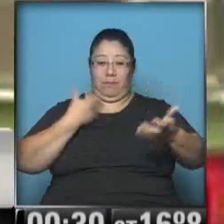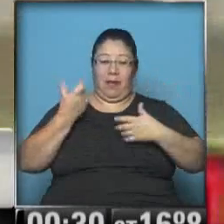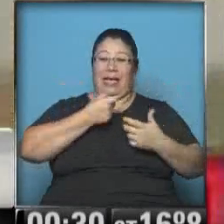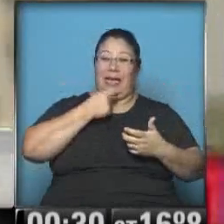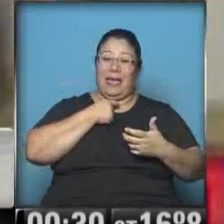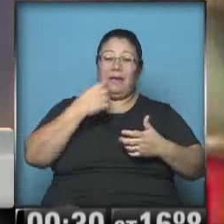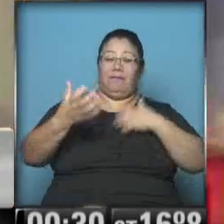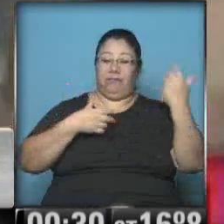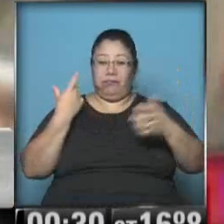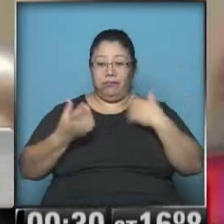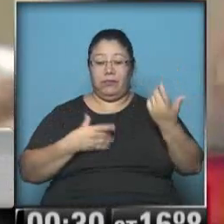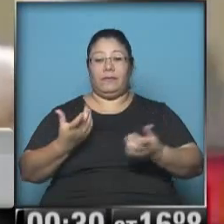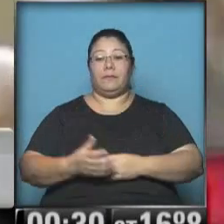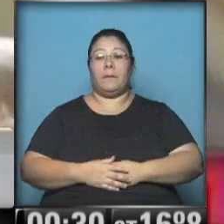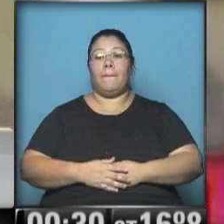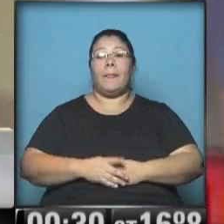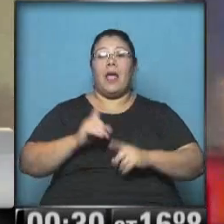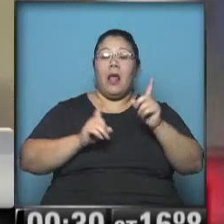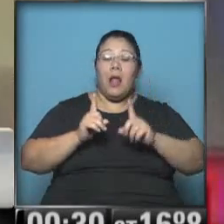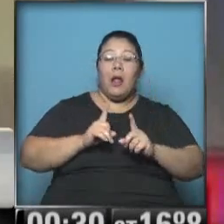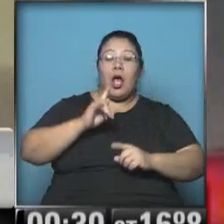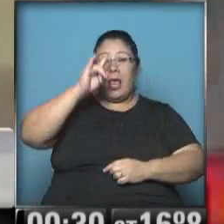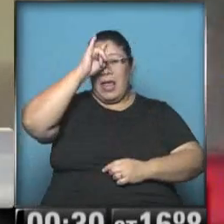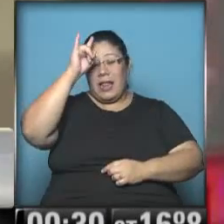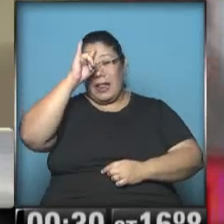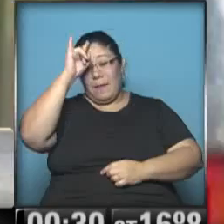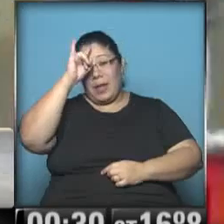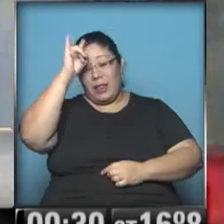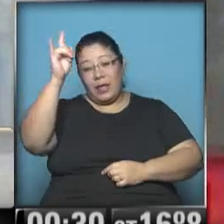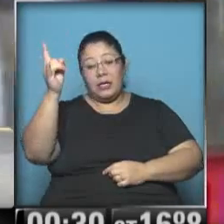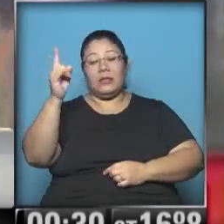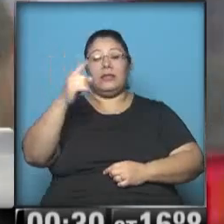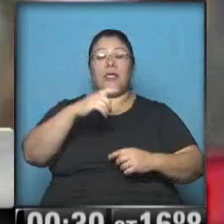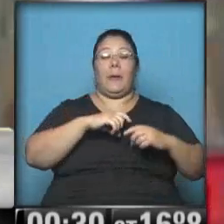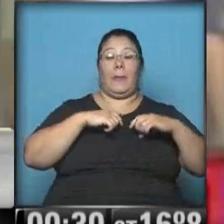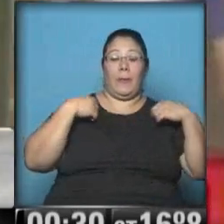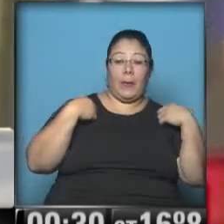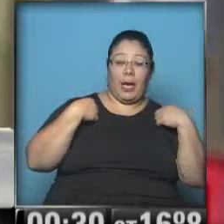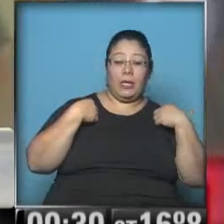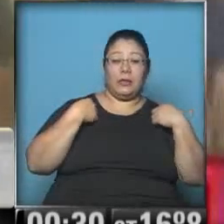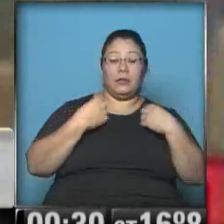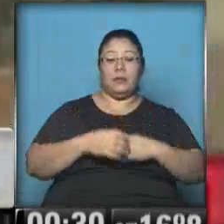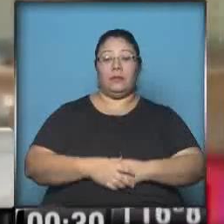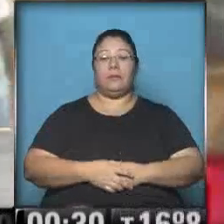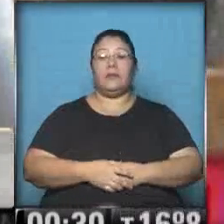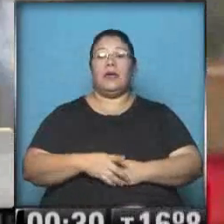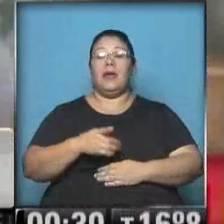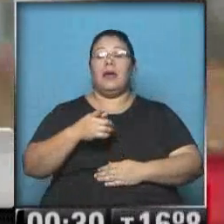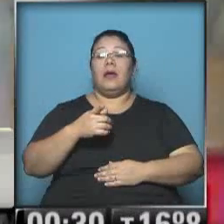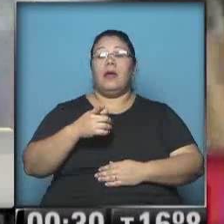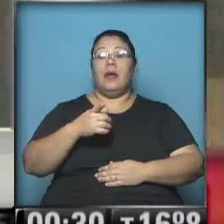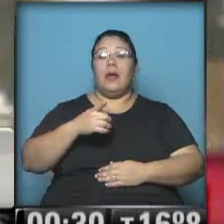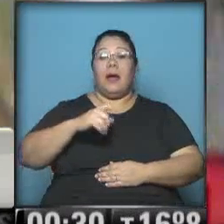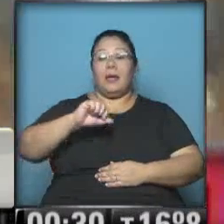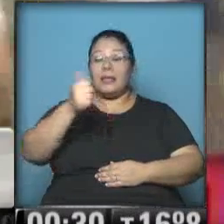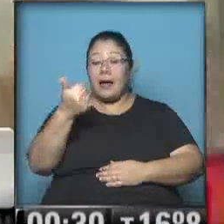de Independiente enfrentaban a los de Vélez. Vélez con empatar era campeón. Sin embargo, con ganar era campeón, aunque sea por